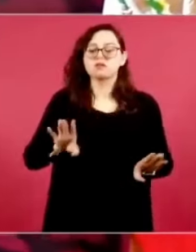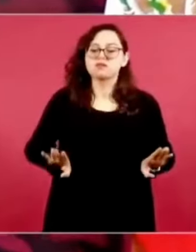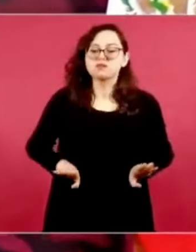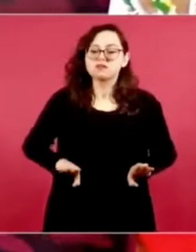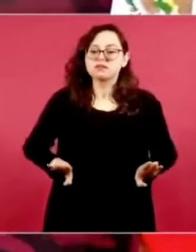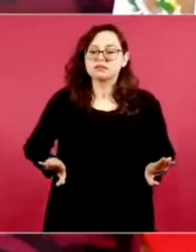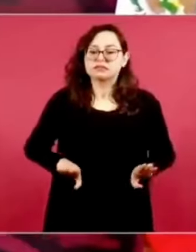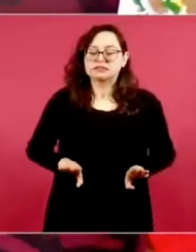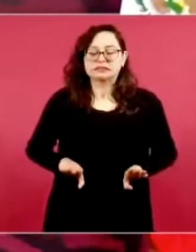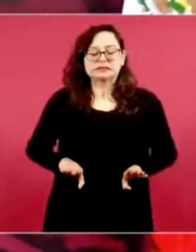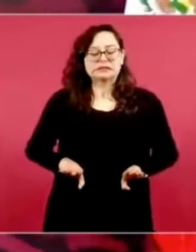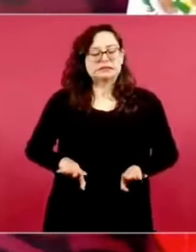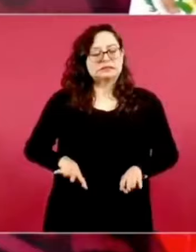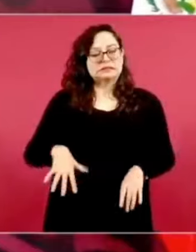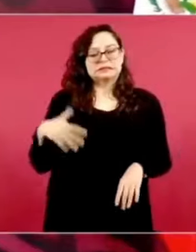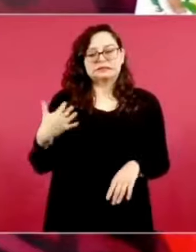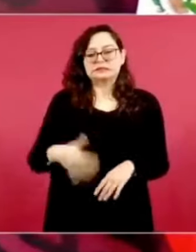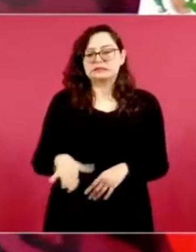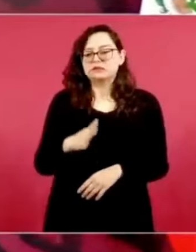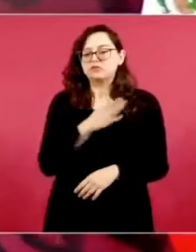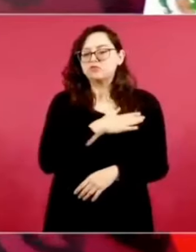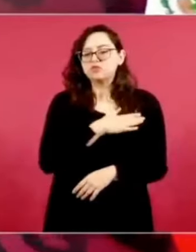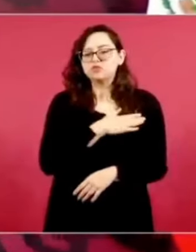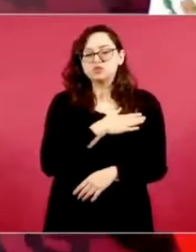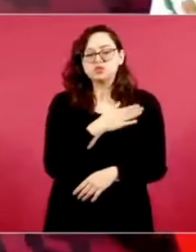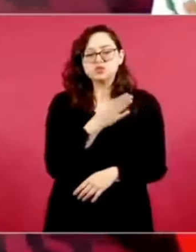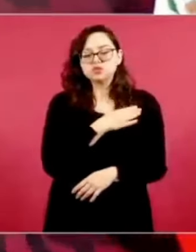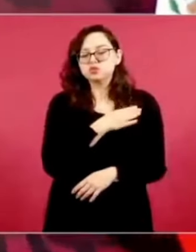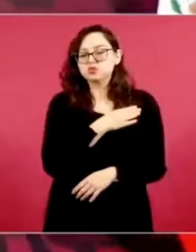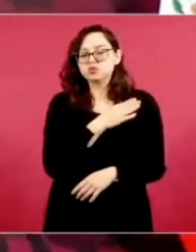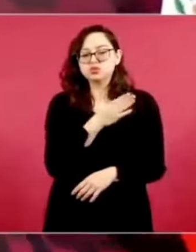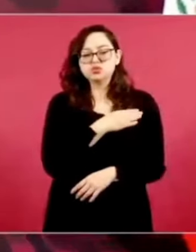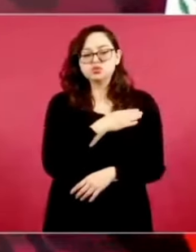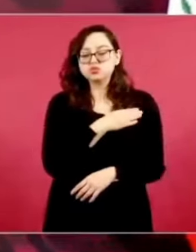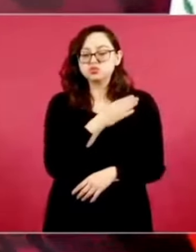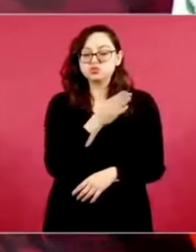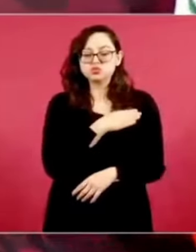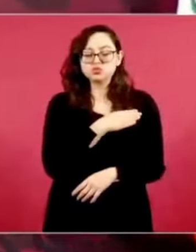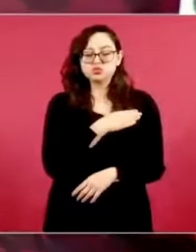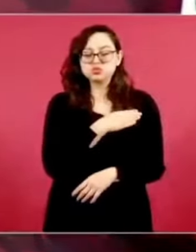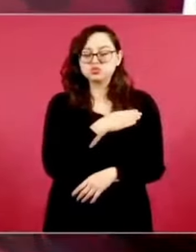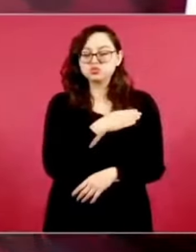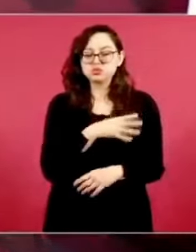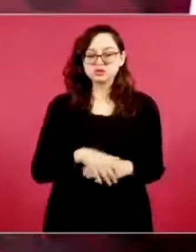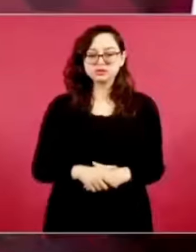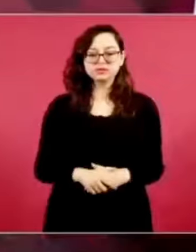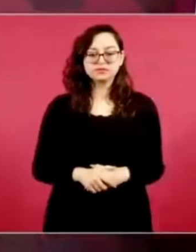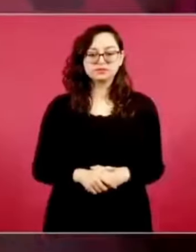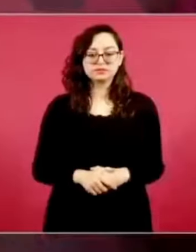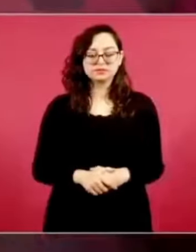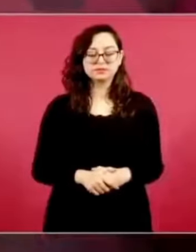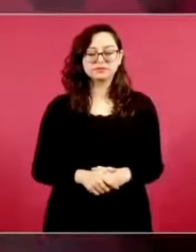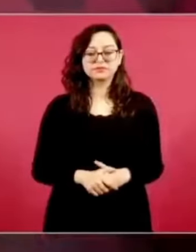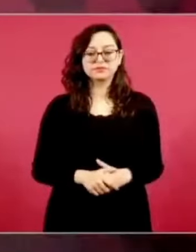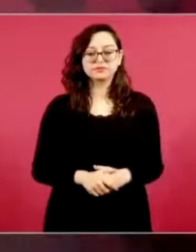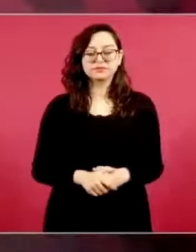porque era un hombre bueno, bueno, bueno, bueno. Imagínense tener